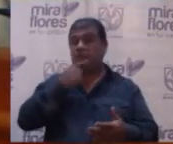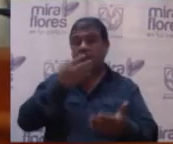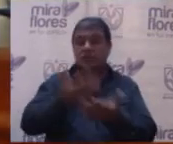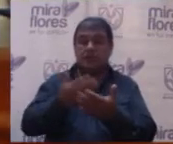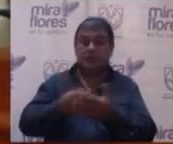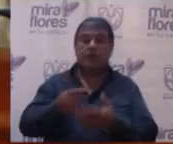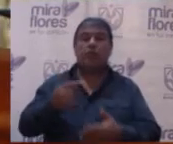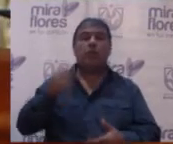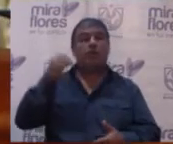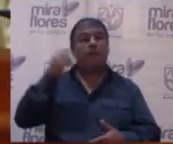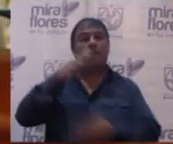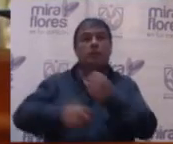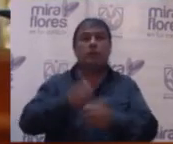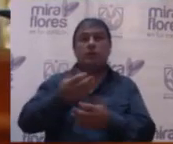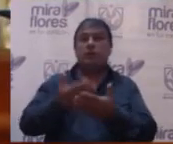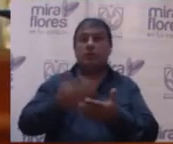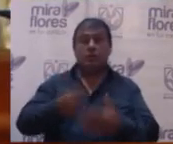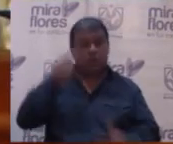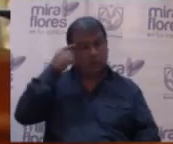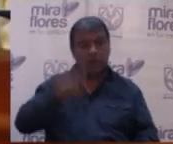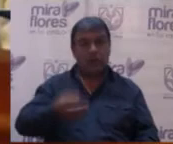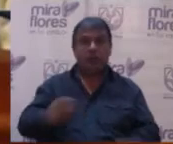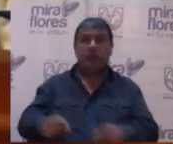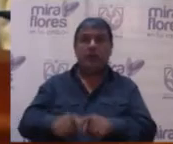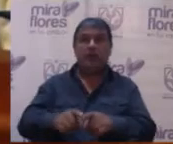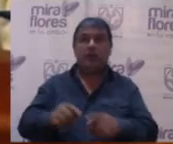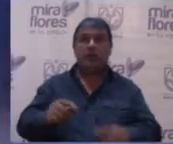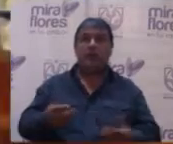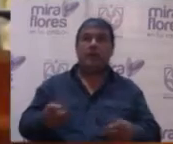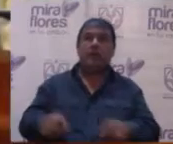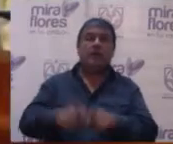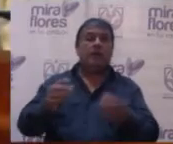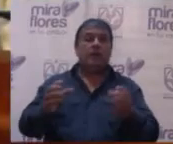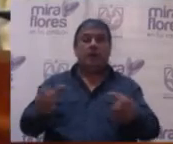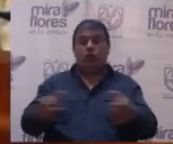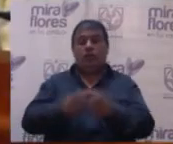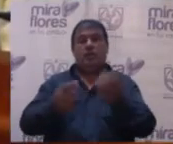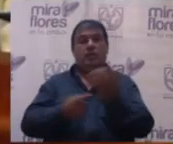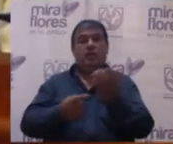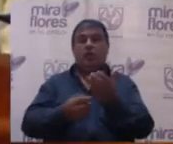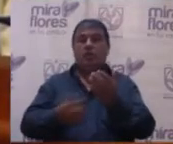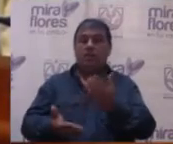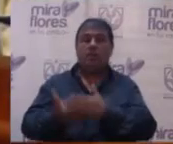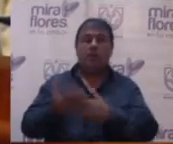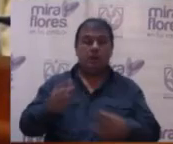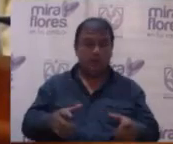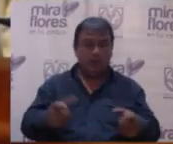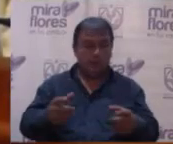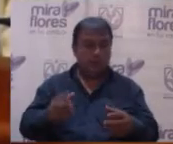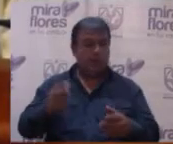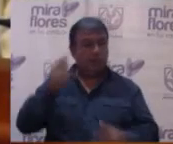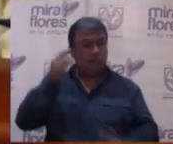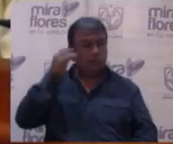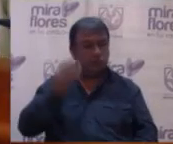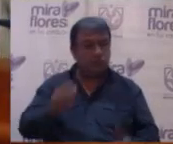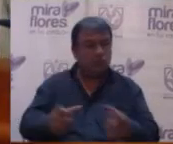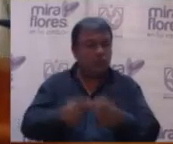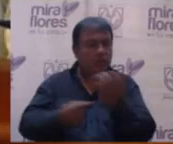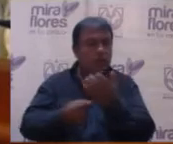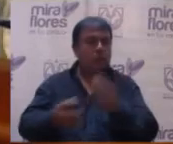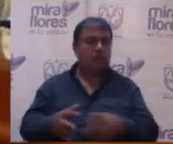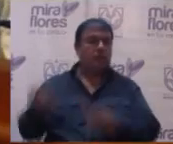para el próximo año, ¿no? Yo creo que la Gerencia de Desarrollo Humano es el comité técnico más prudente a la hora de desarrollar estos proyectos de